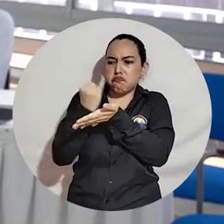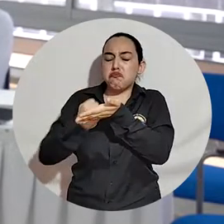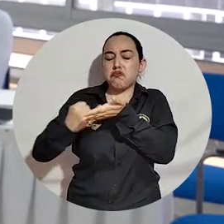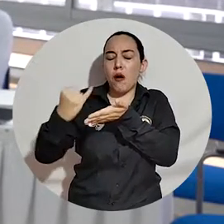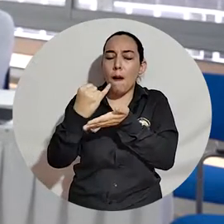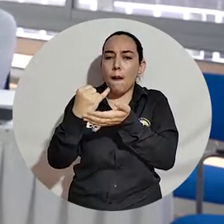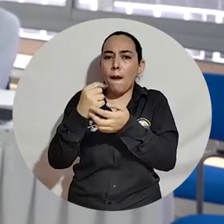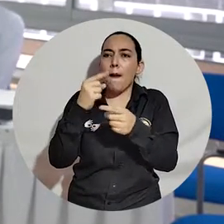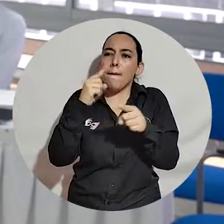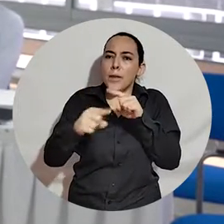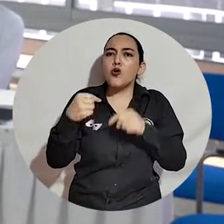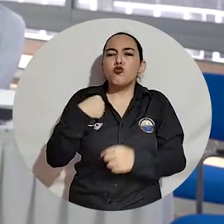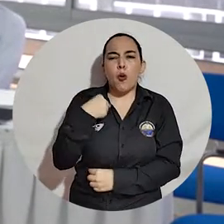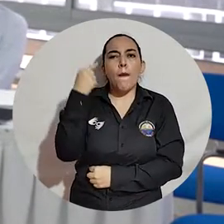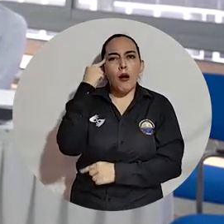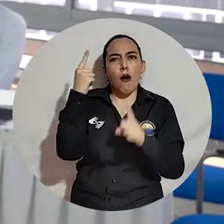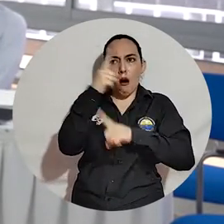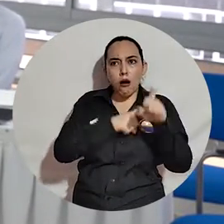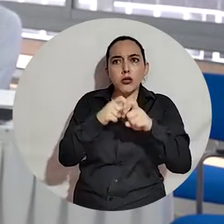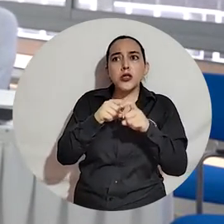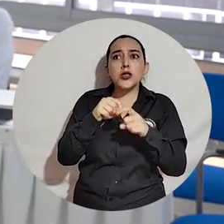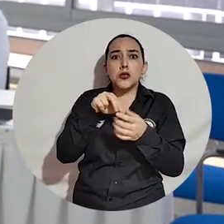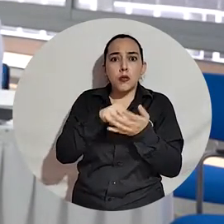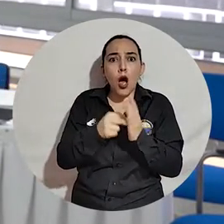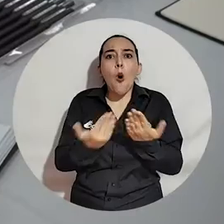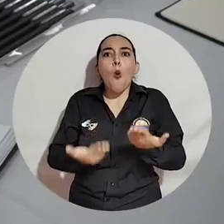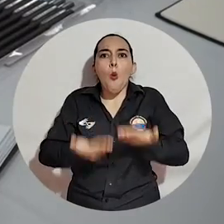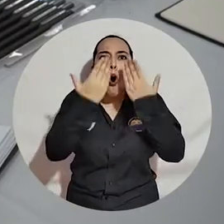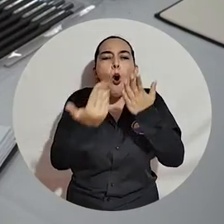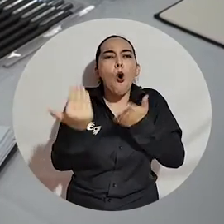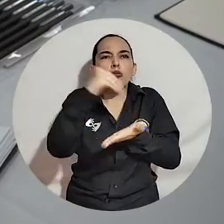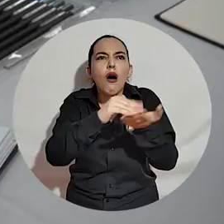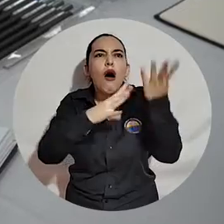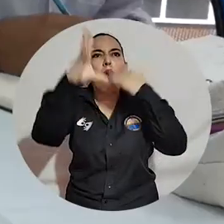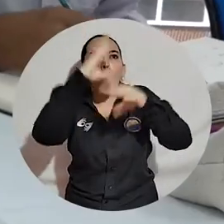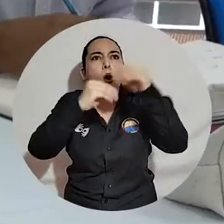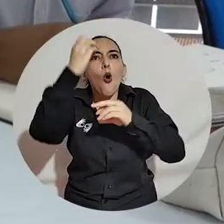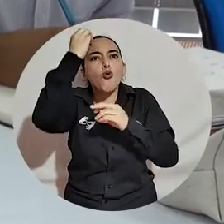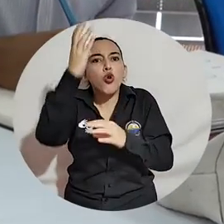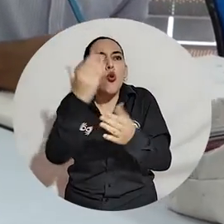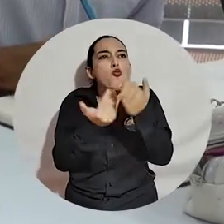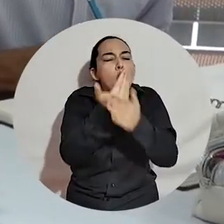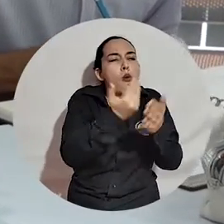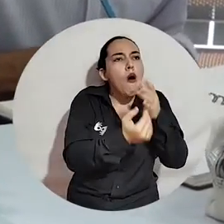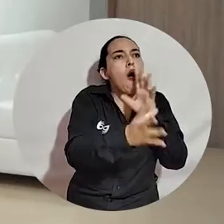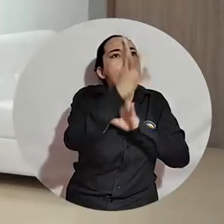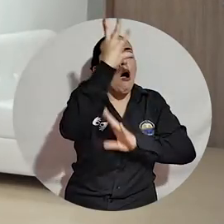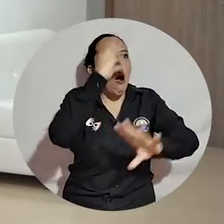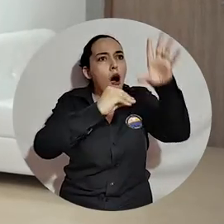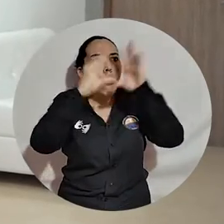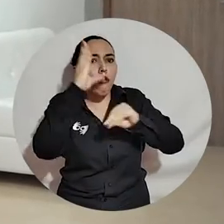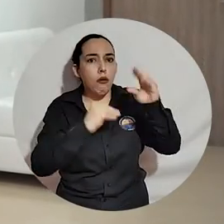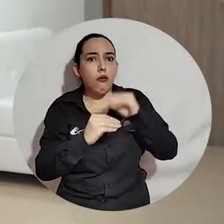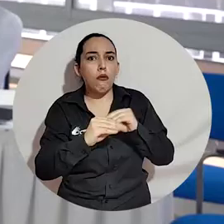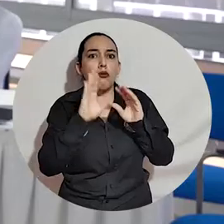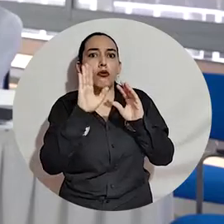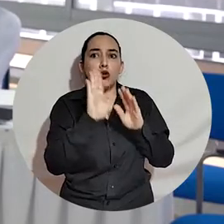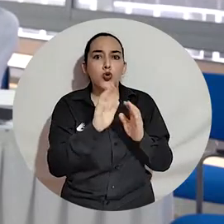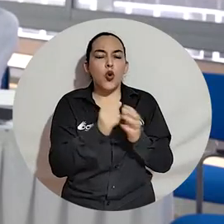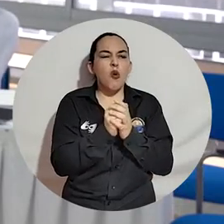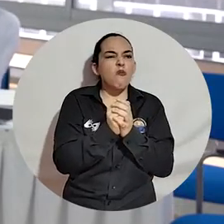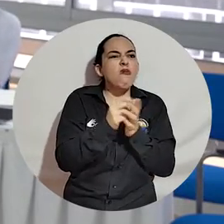ilustrando desde hace tiempo también, pero siempre pienso que ha sido bueno estar en una retroalimentación constante sobre lo que vienen